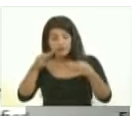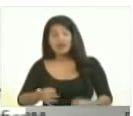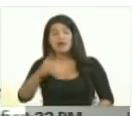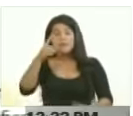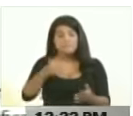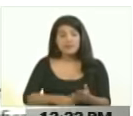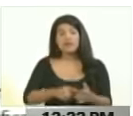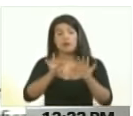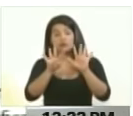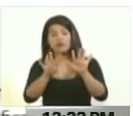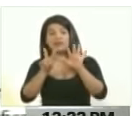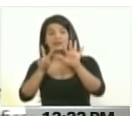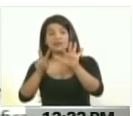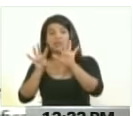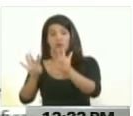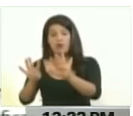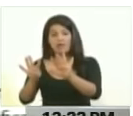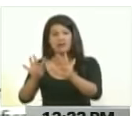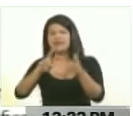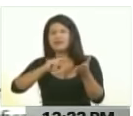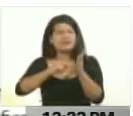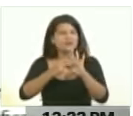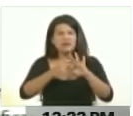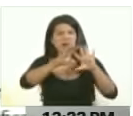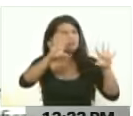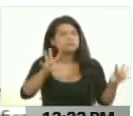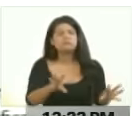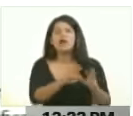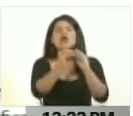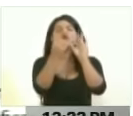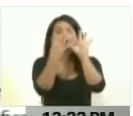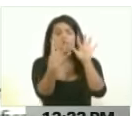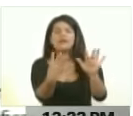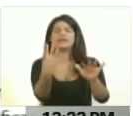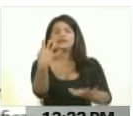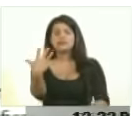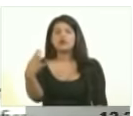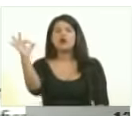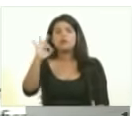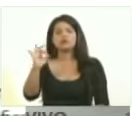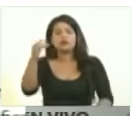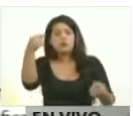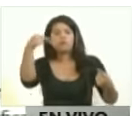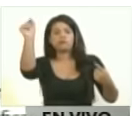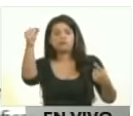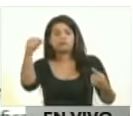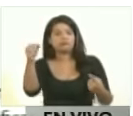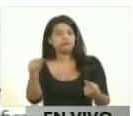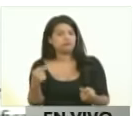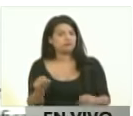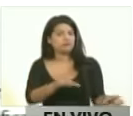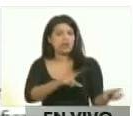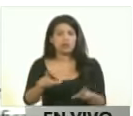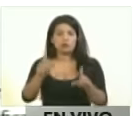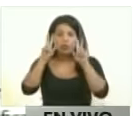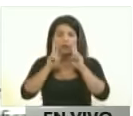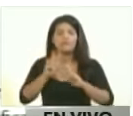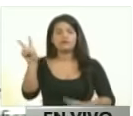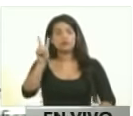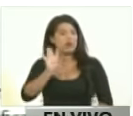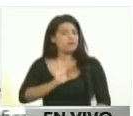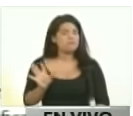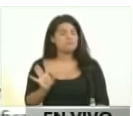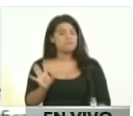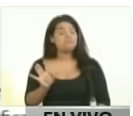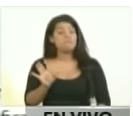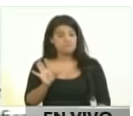1.479 normas. Esto equivale al 95% De ese 95% están